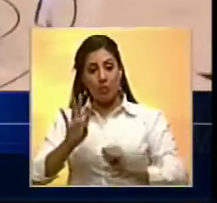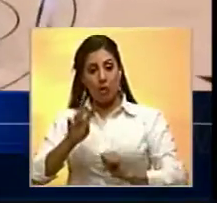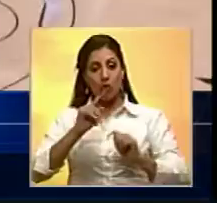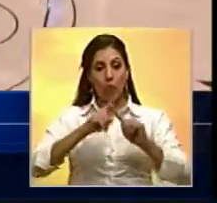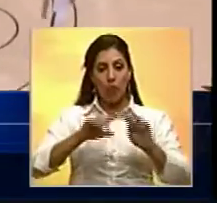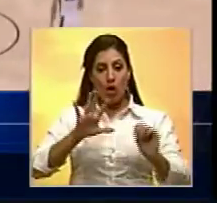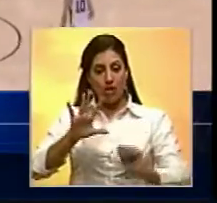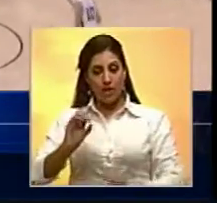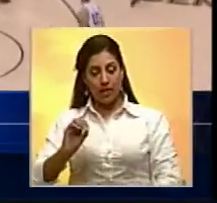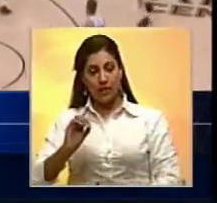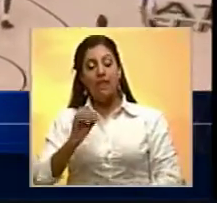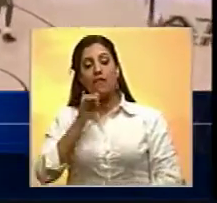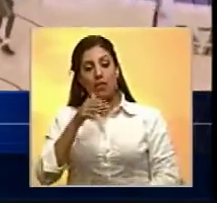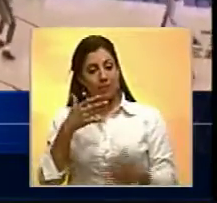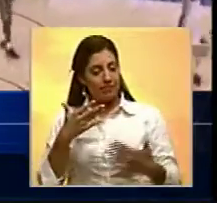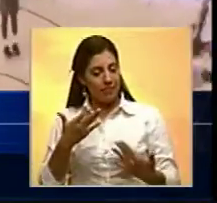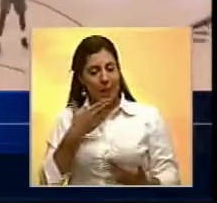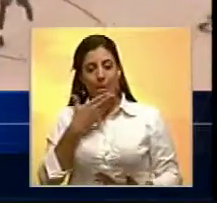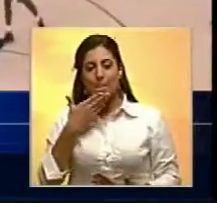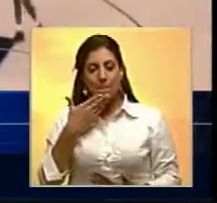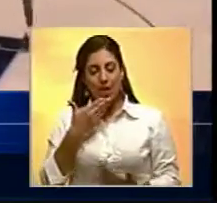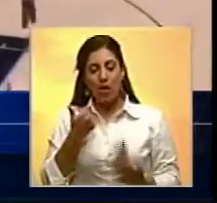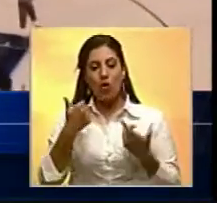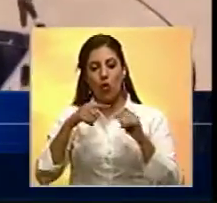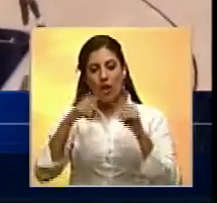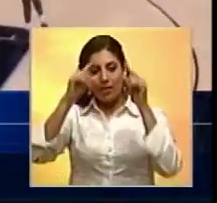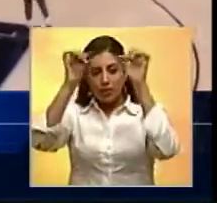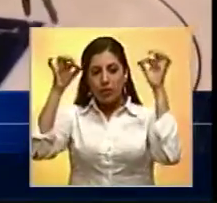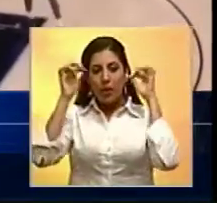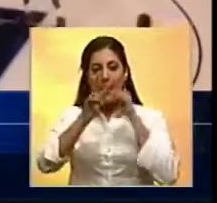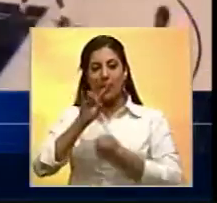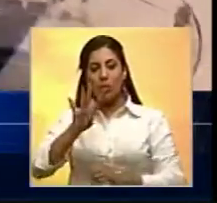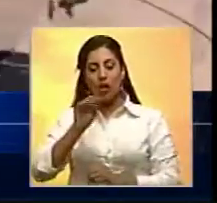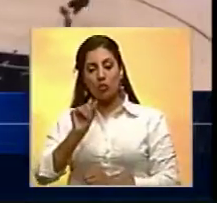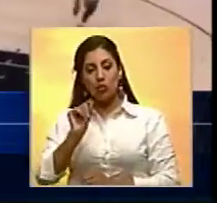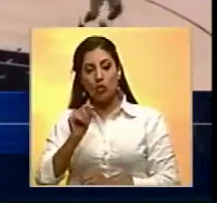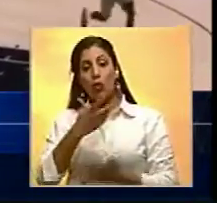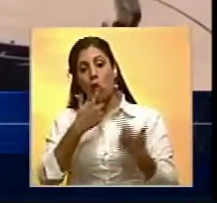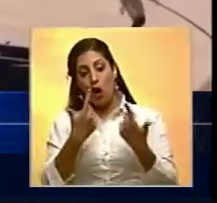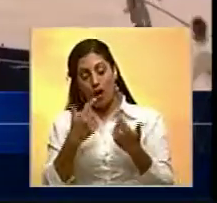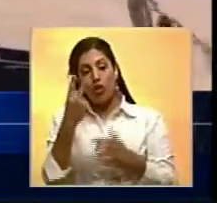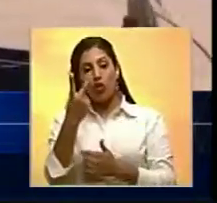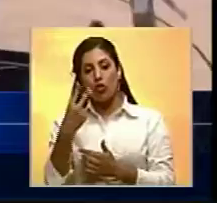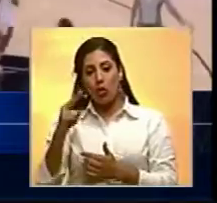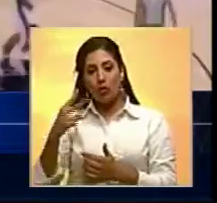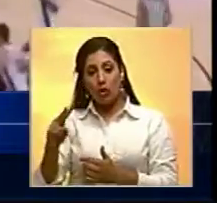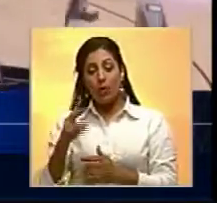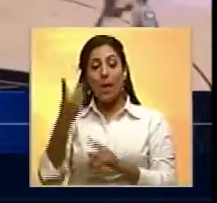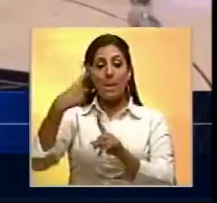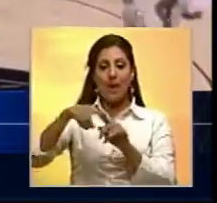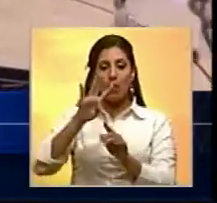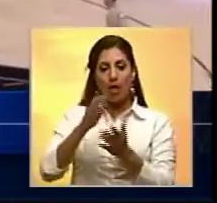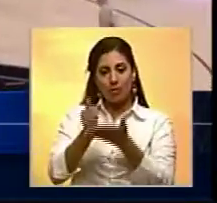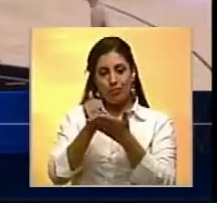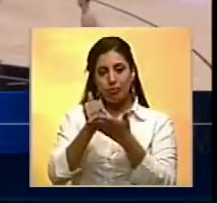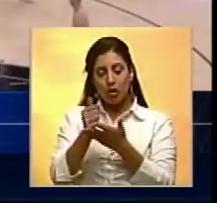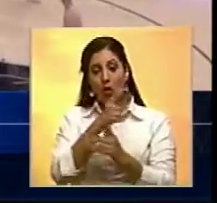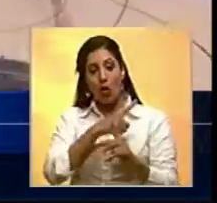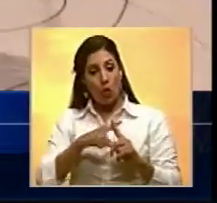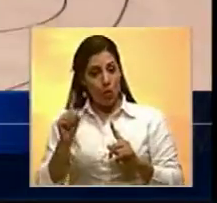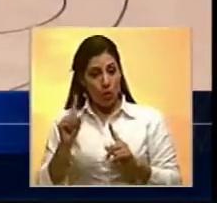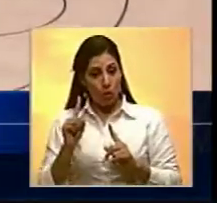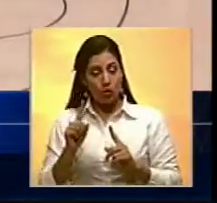94-90. Kawhi Leonard fue el mejor por los tejanos con 24 puntos y 12 rebotes para un doble-doble más 4 asistencias. Pau